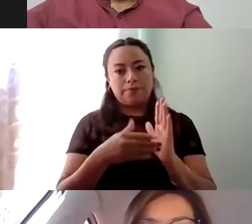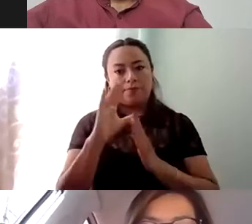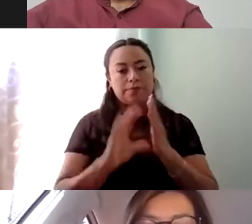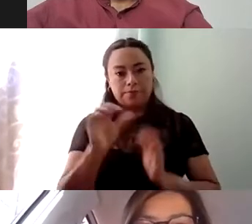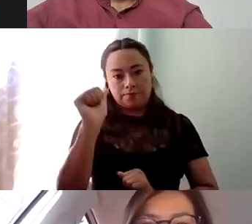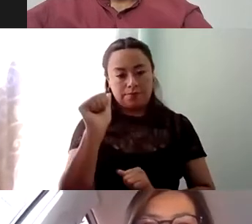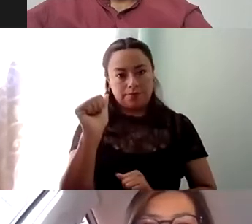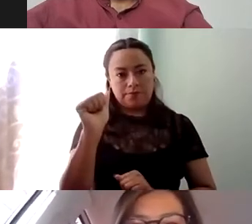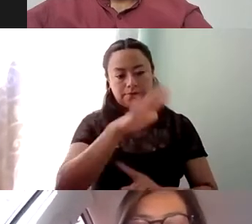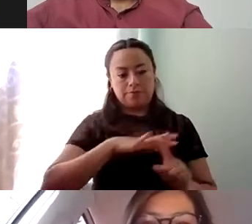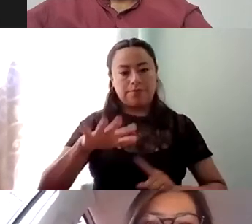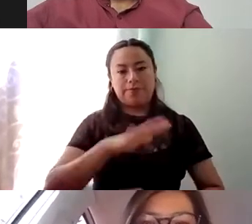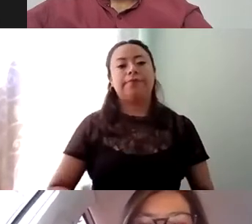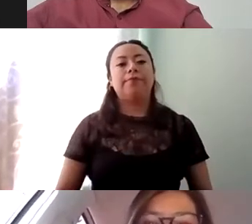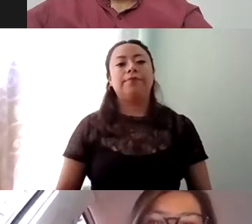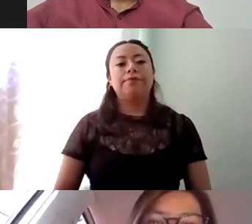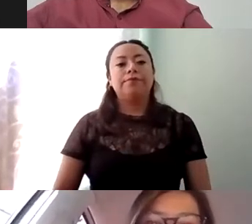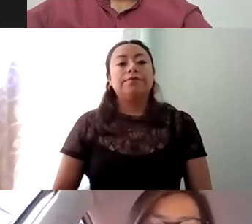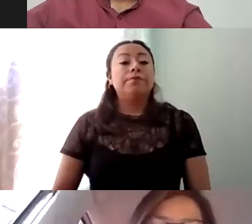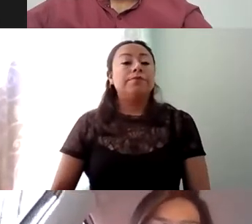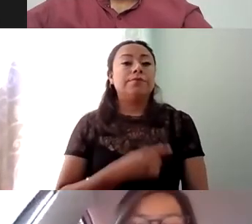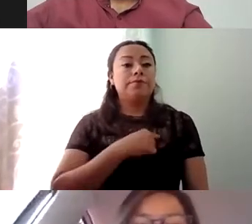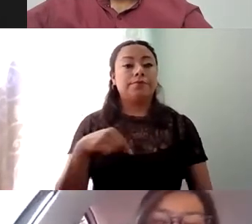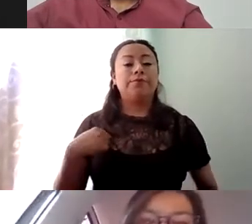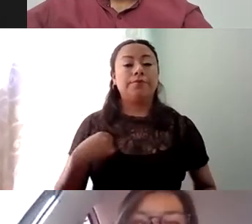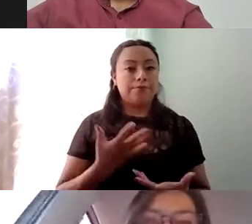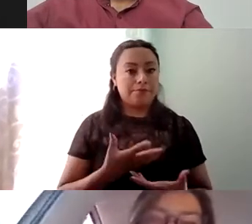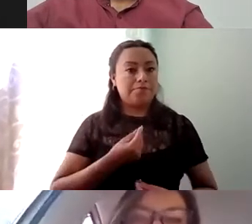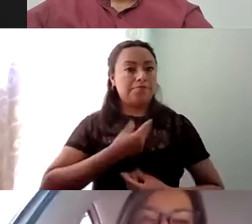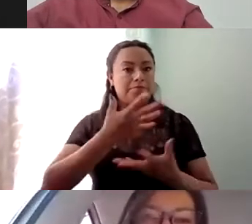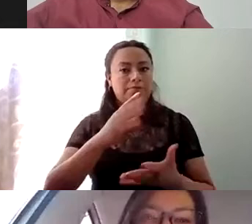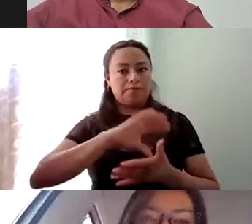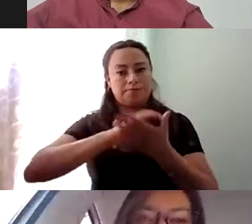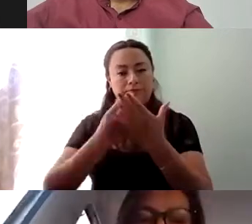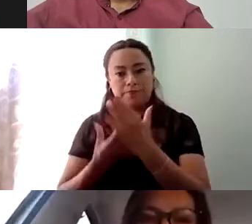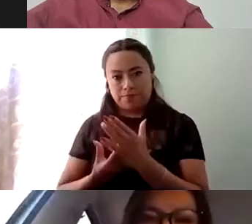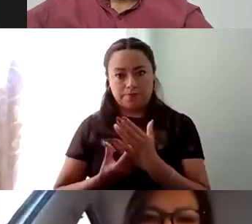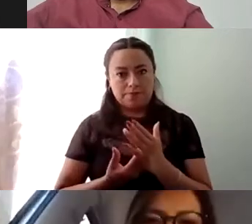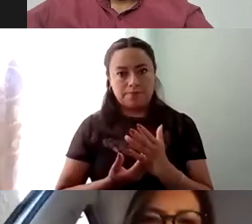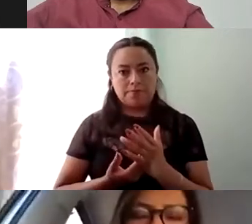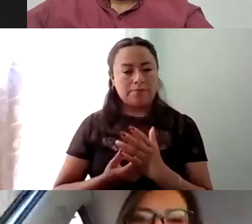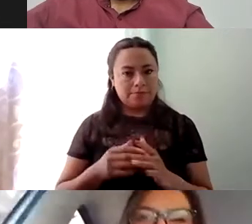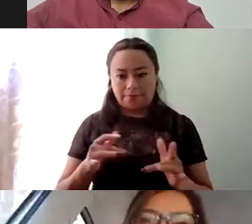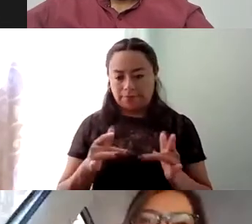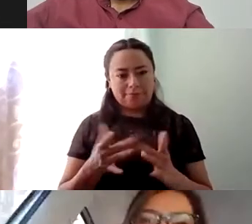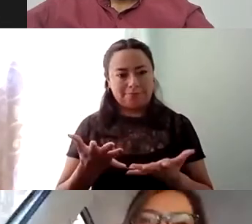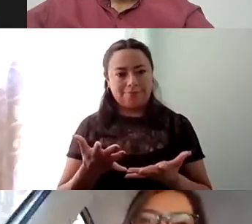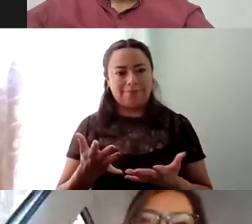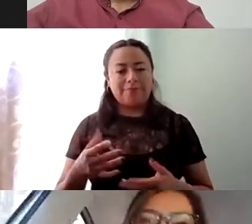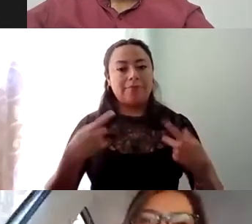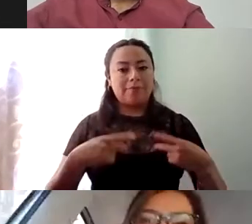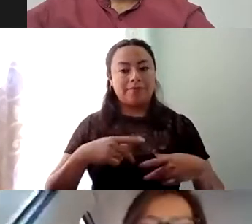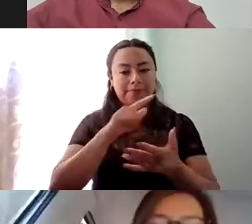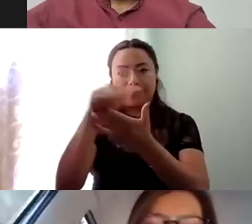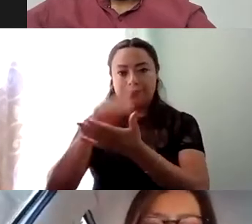Local y nos hemos manifestado a favor de la contratación directa del personal de limpieza de la comisión que anteriormente estaba contratado